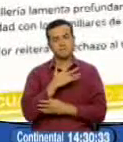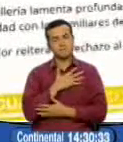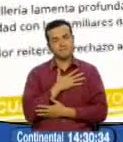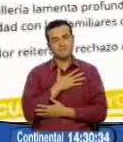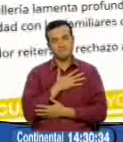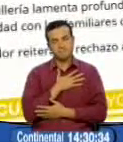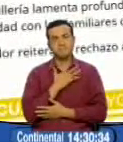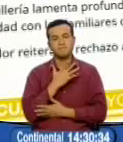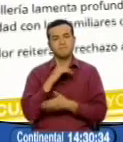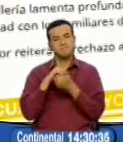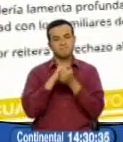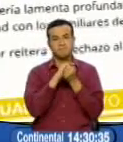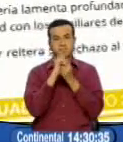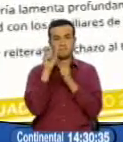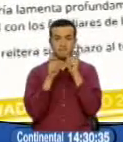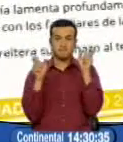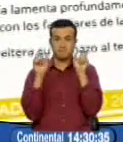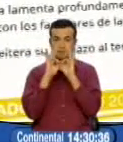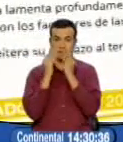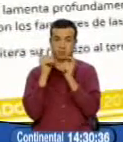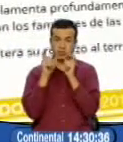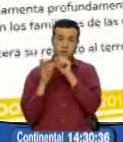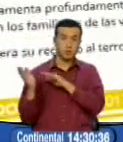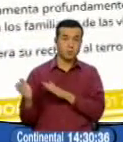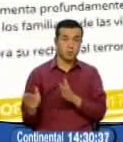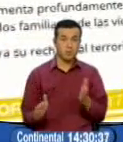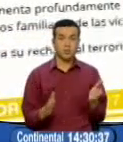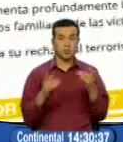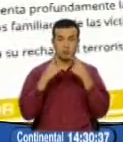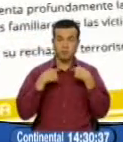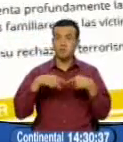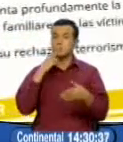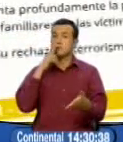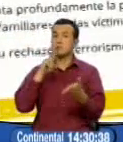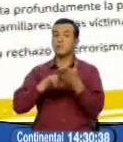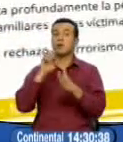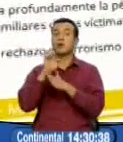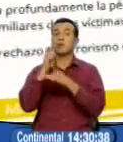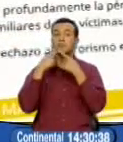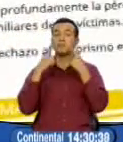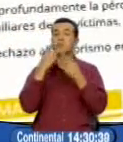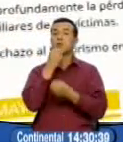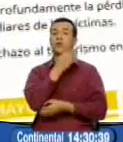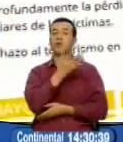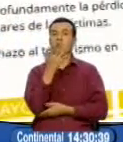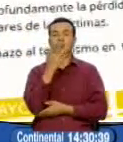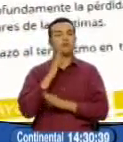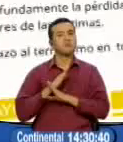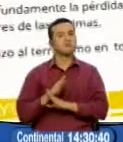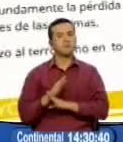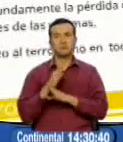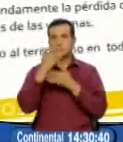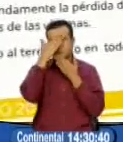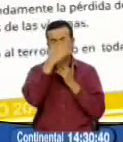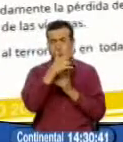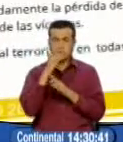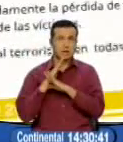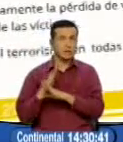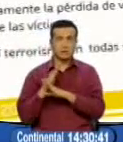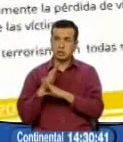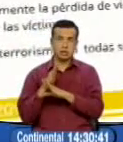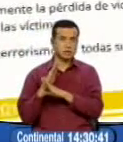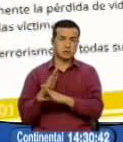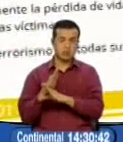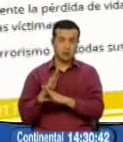se solidarizó con los familiares de las víctimas. En el comunicado, Ecuador además reitera su rechazo al terrorismo en todas sus